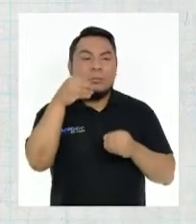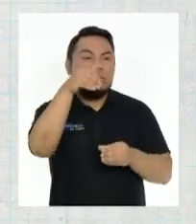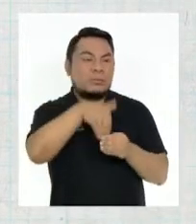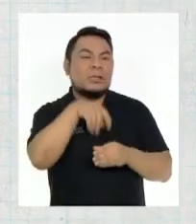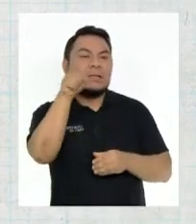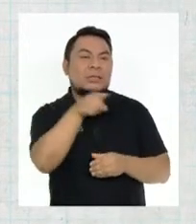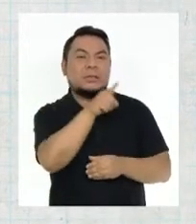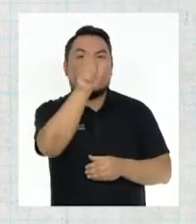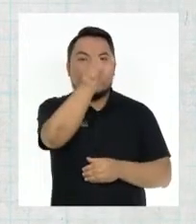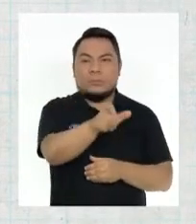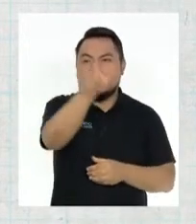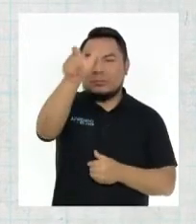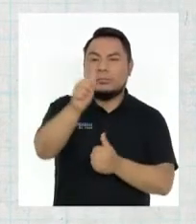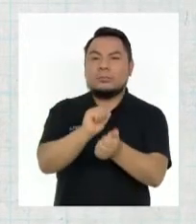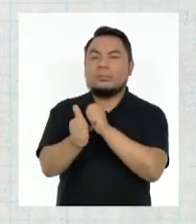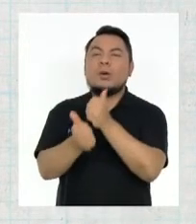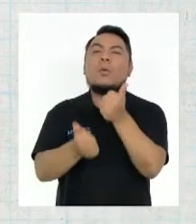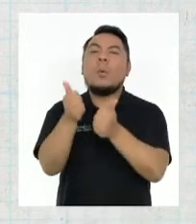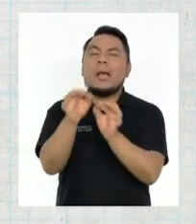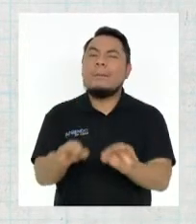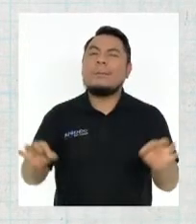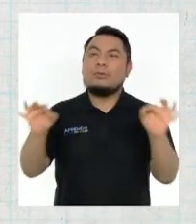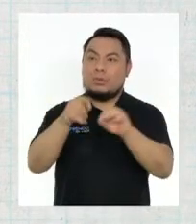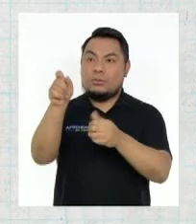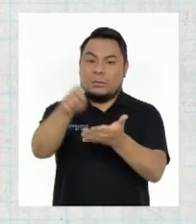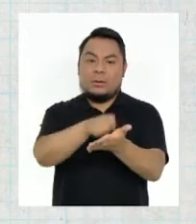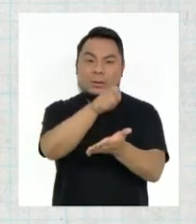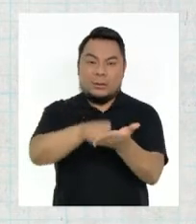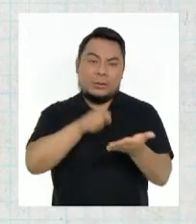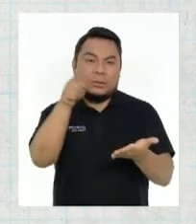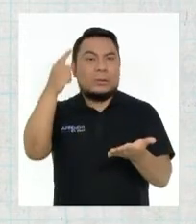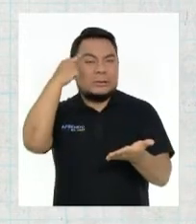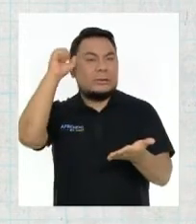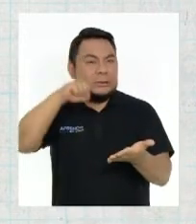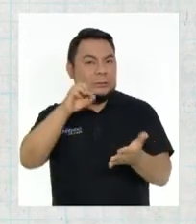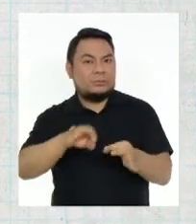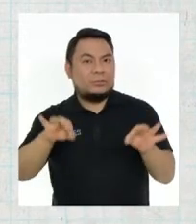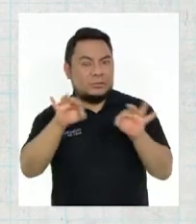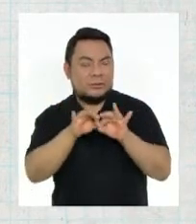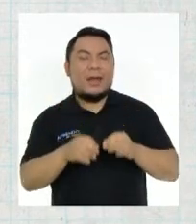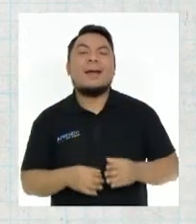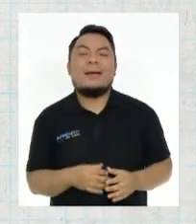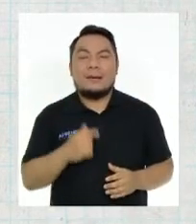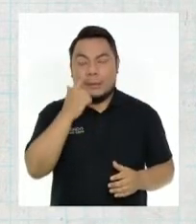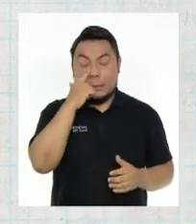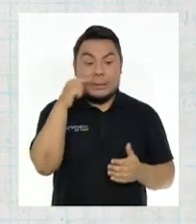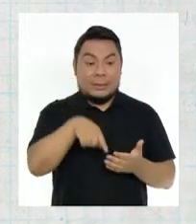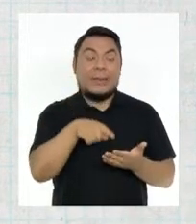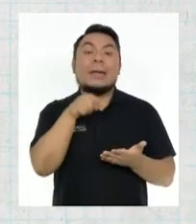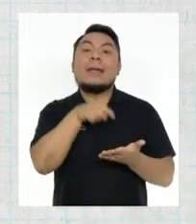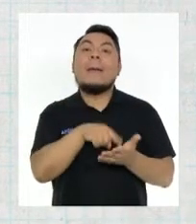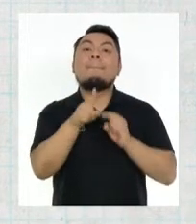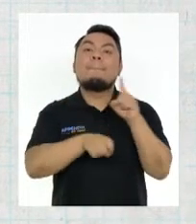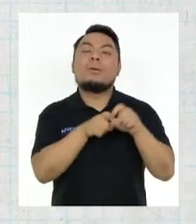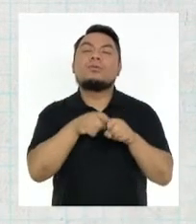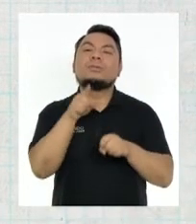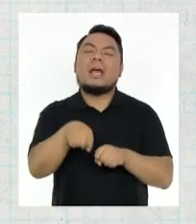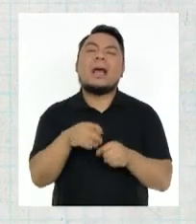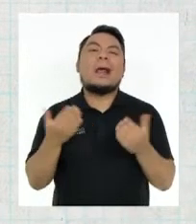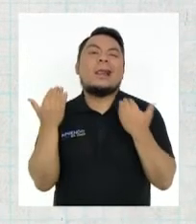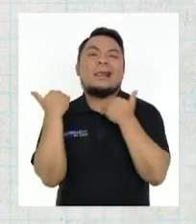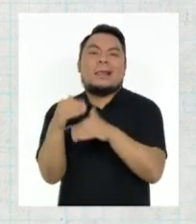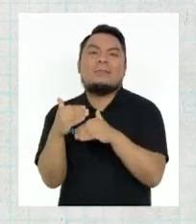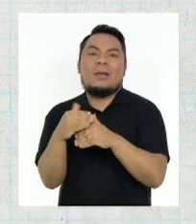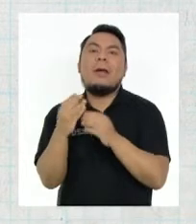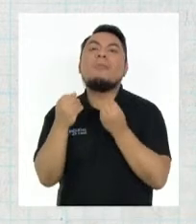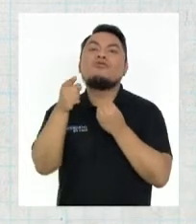por una candidata o candidato? Marque una X por cada aspecto. Es una pregunta cerrada, porque se debe marcar de entre